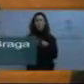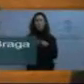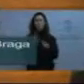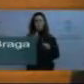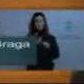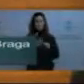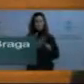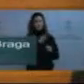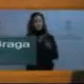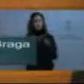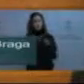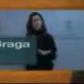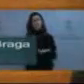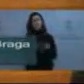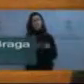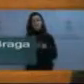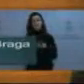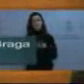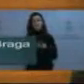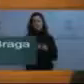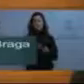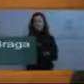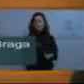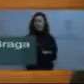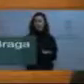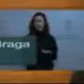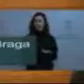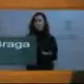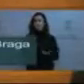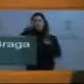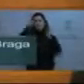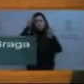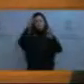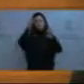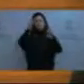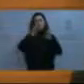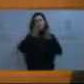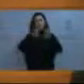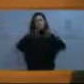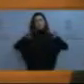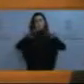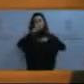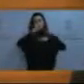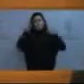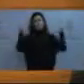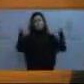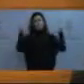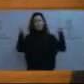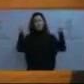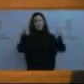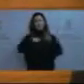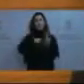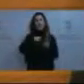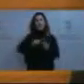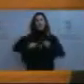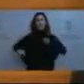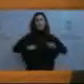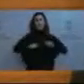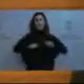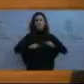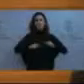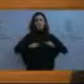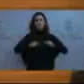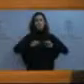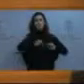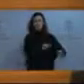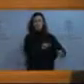formulara una creencia, ¿no? Si le parecía razonable que una empresa mayoritariamente pública, además de tener un director gerente con un contrato de alta